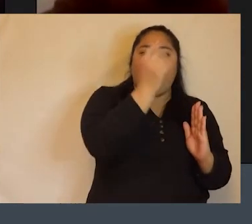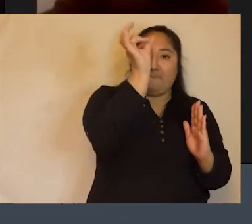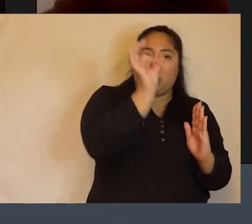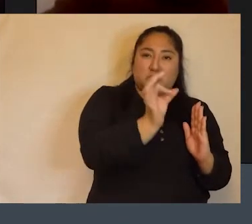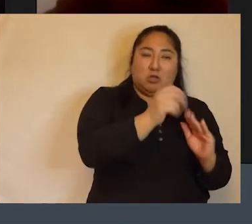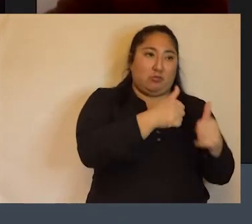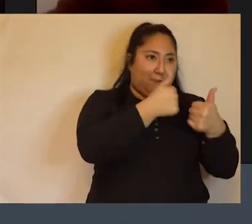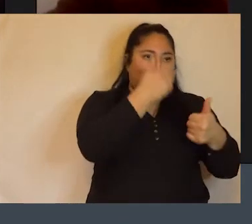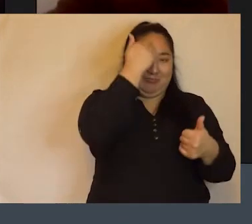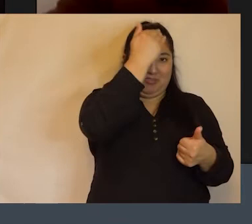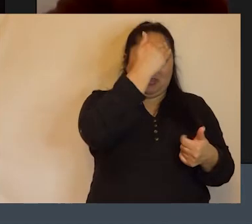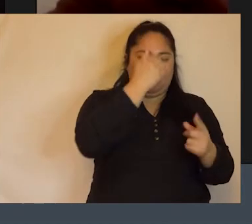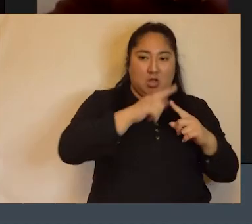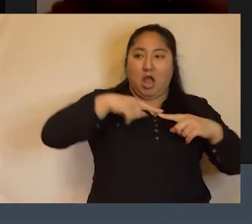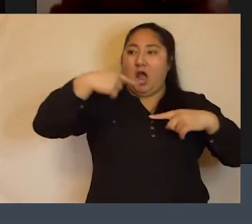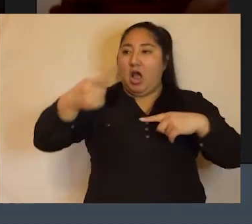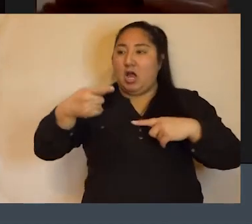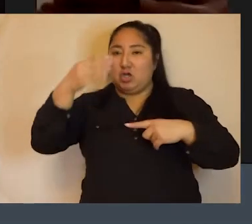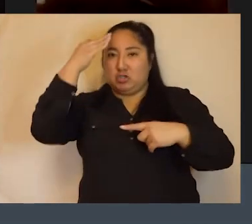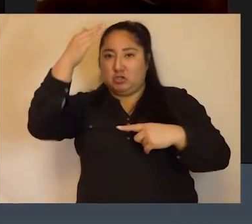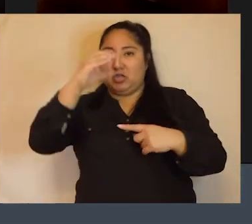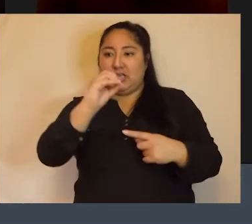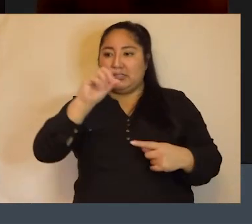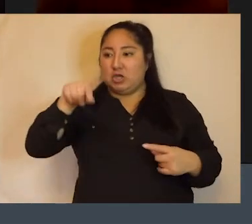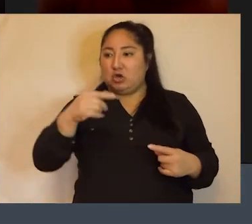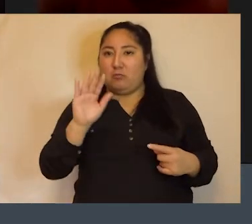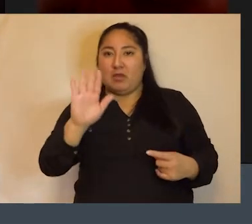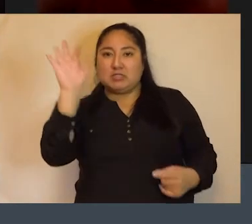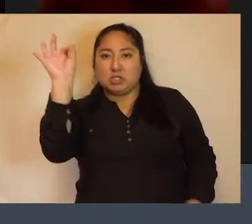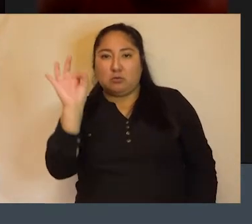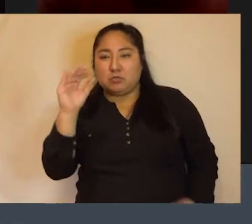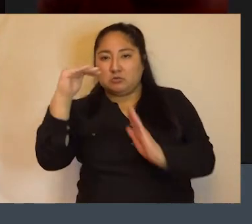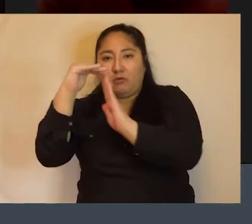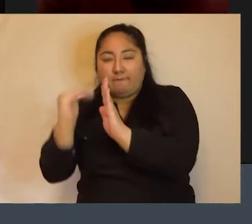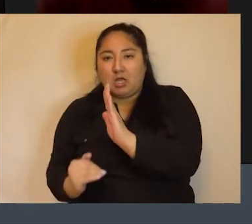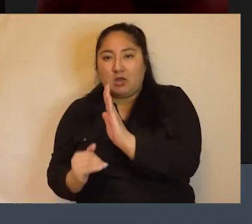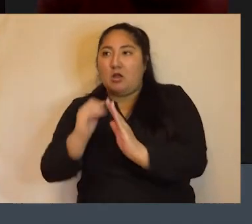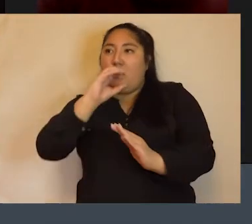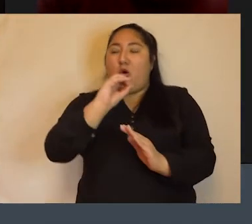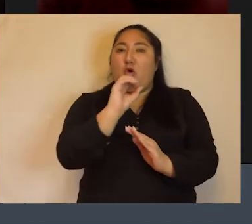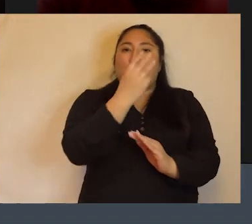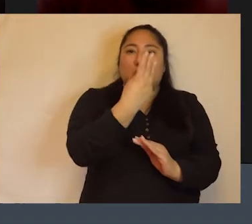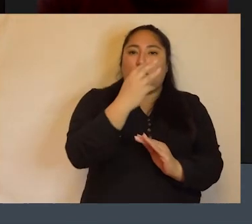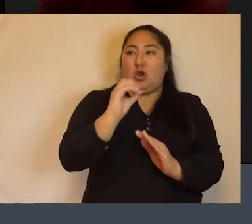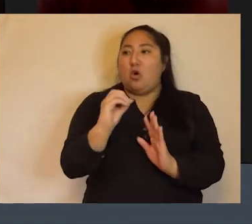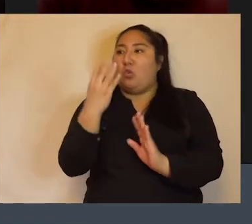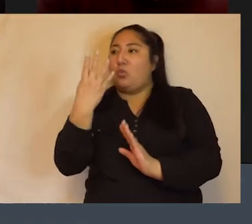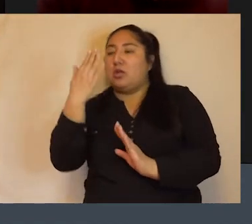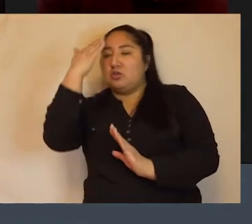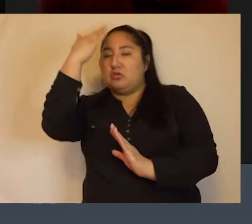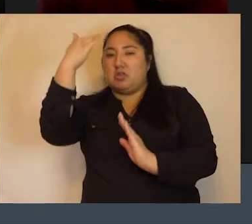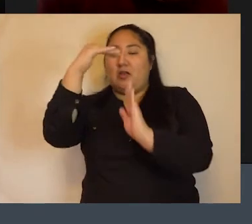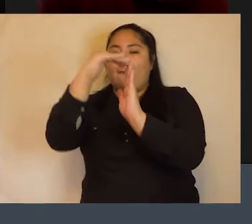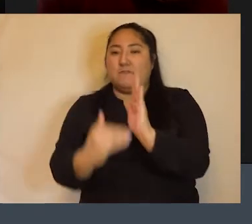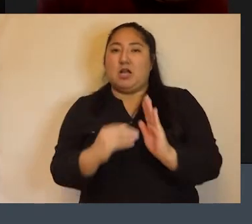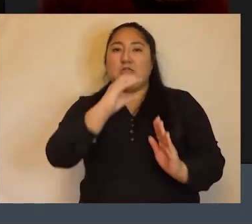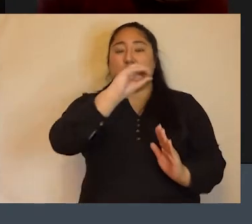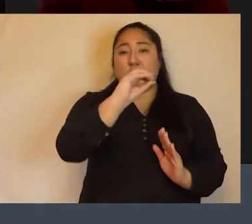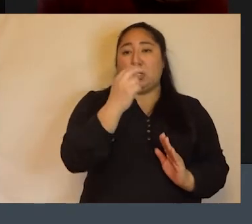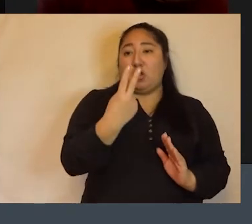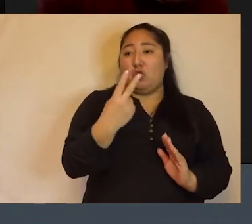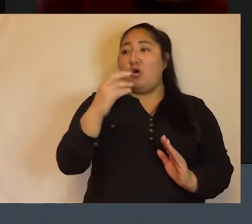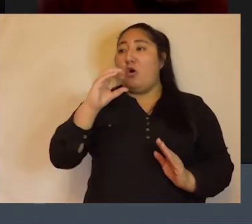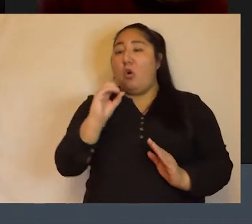un 1% en un buen día, pero al día siguiente puede caer un 0,5%, o a veces puede tener 3 o 4 días en los cuales cae